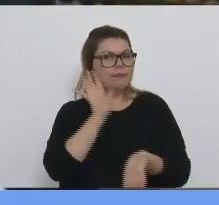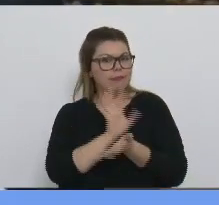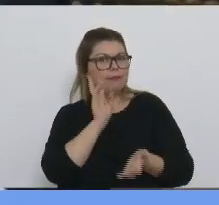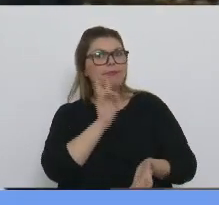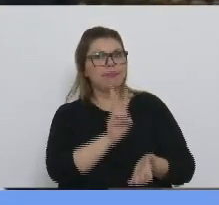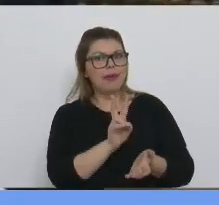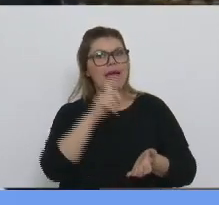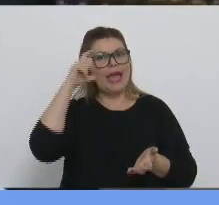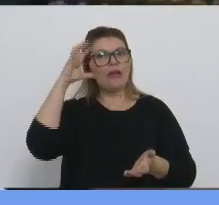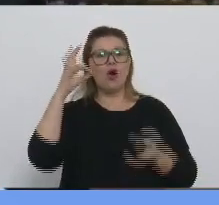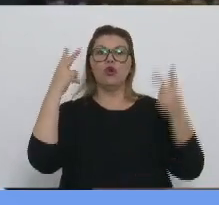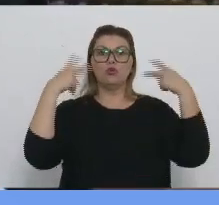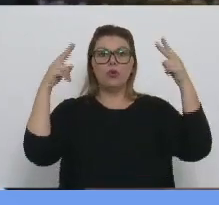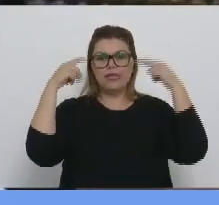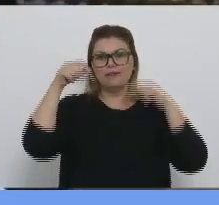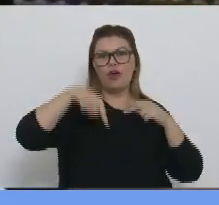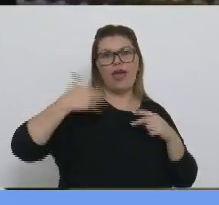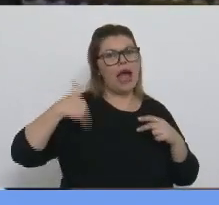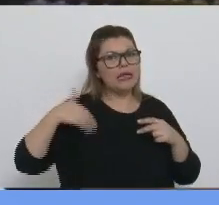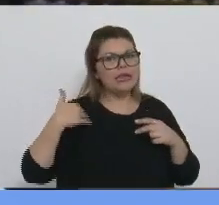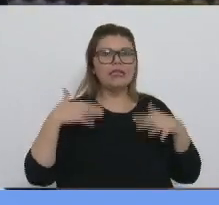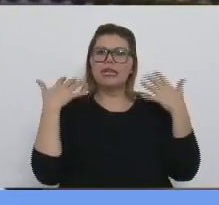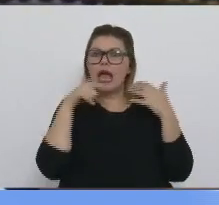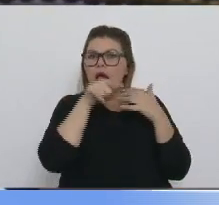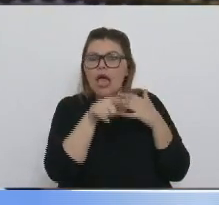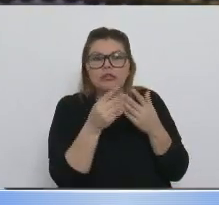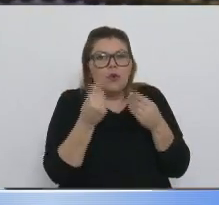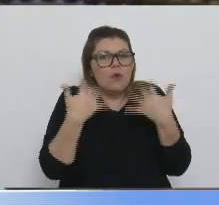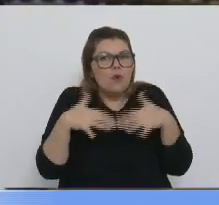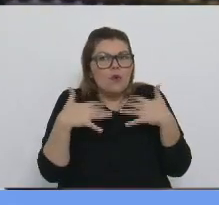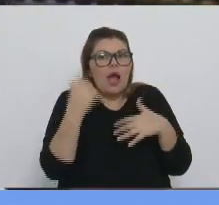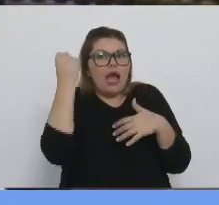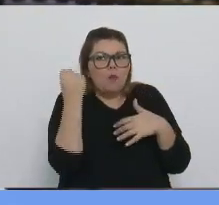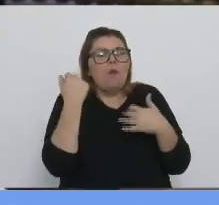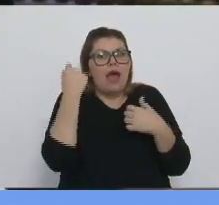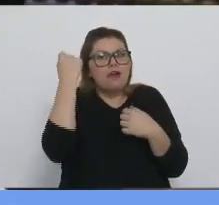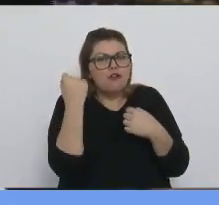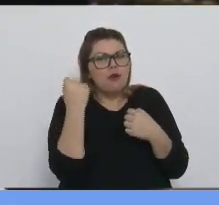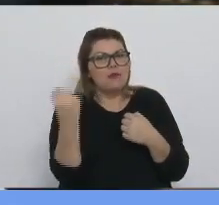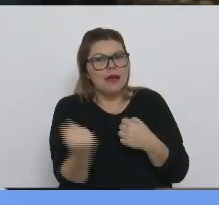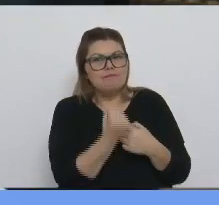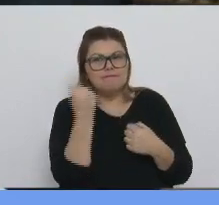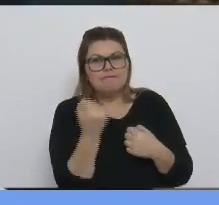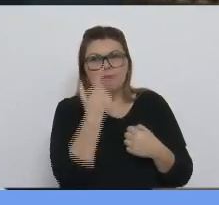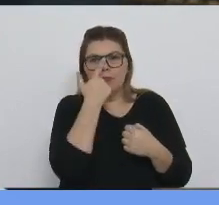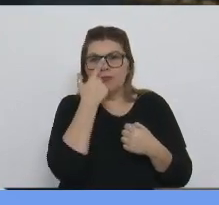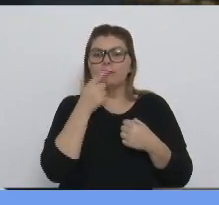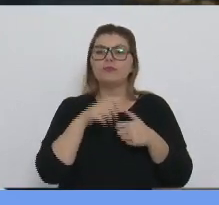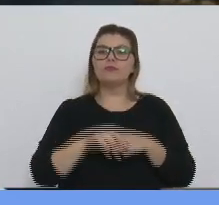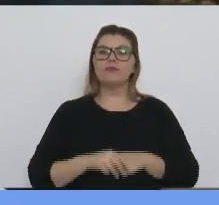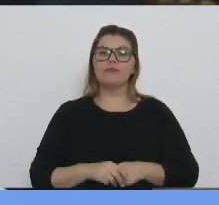argentino es un verdadero gigante dormido en nuestra economía con rasgos similares